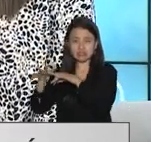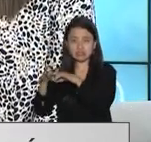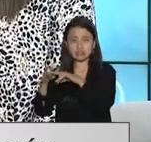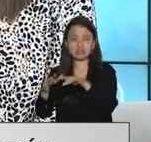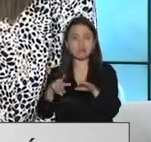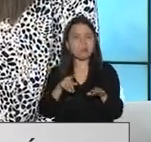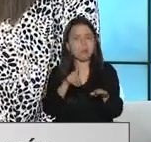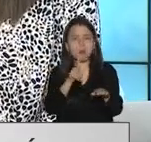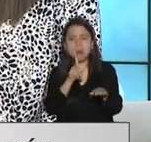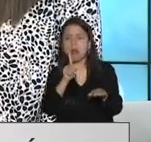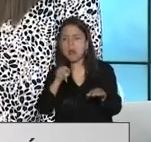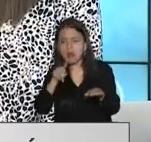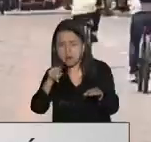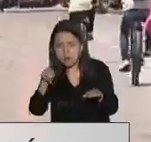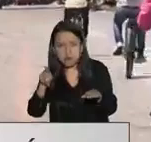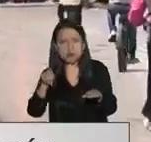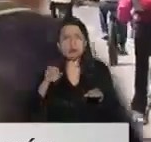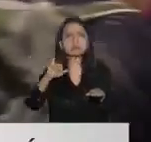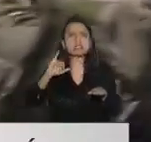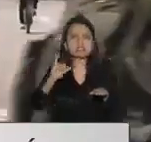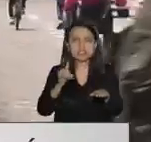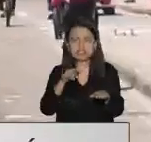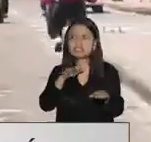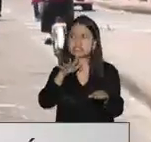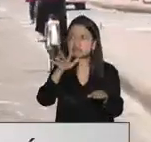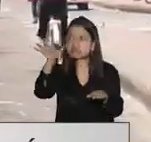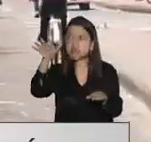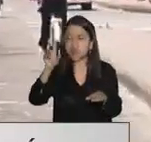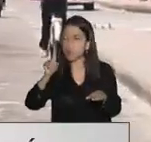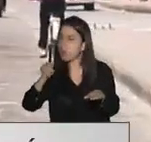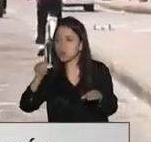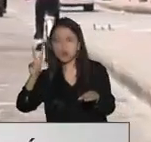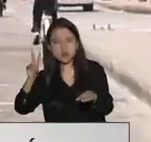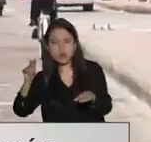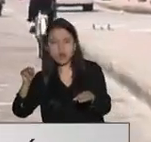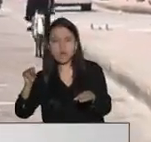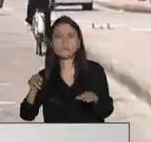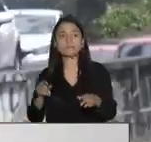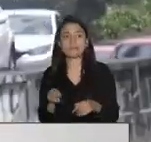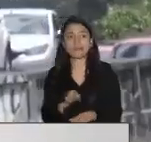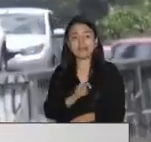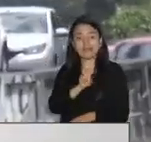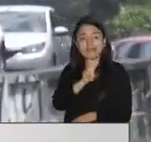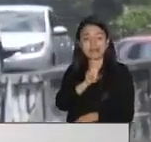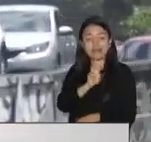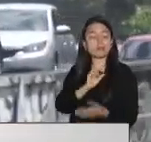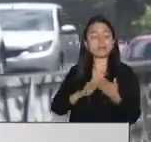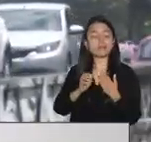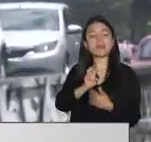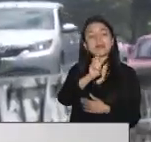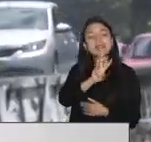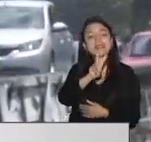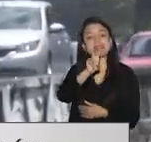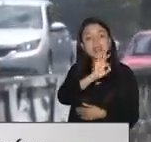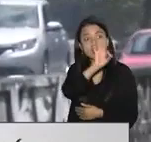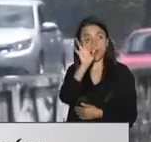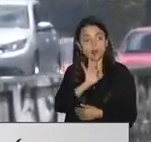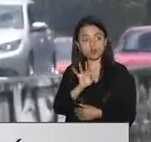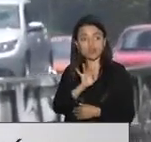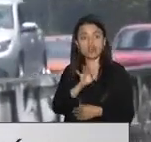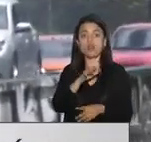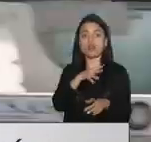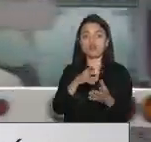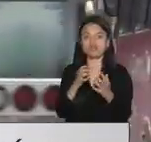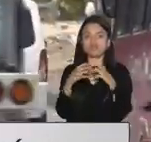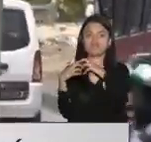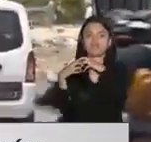que se clasificarán los carros. El transporte de carga aporta el 37% de la contaminación en Bogotá. Por eso, el